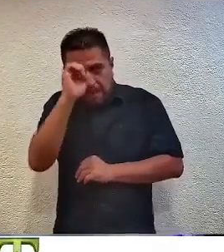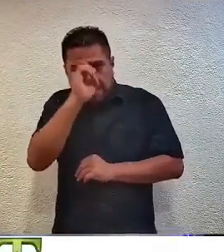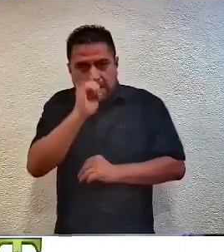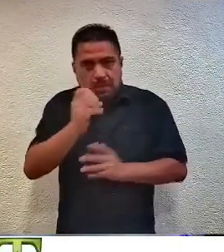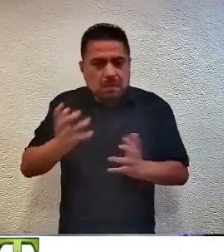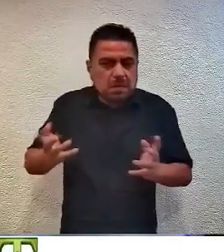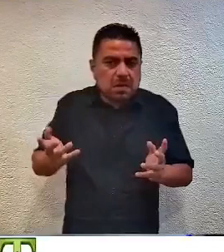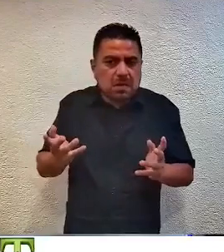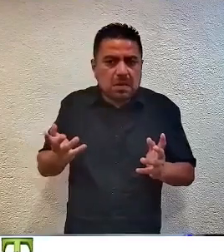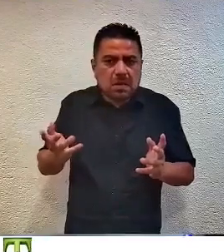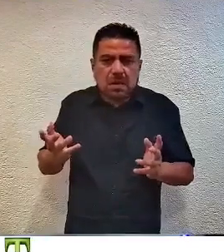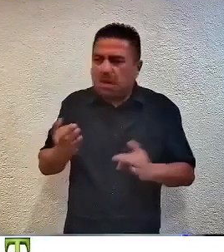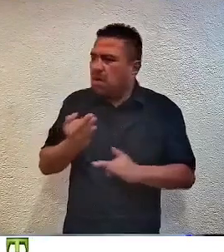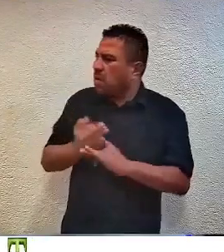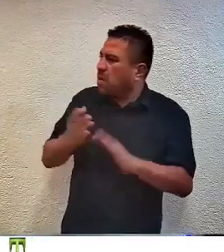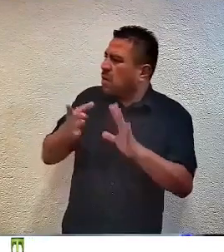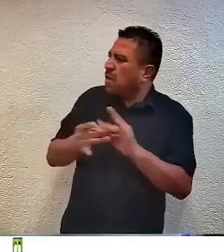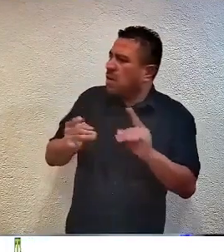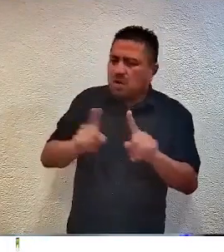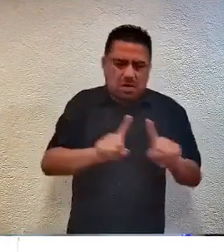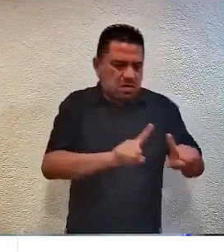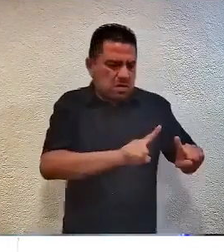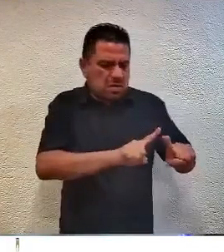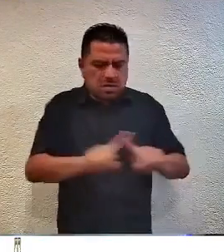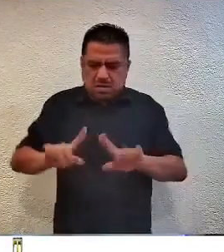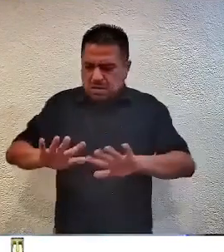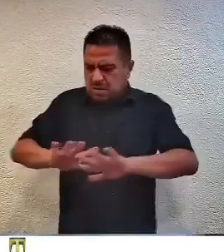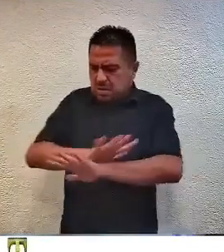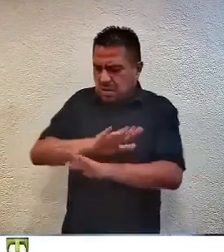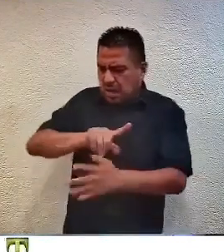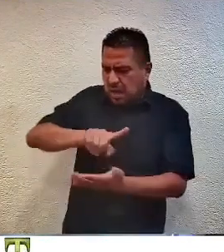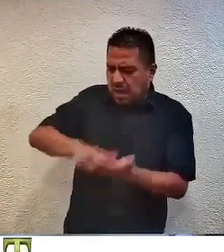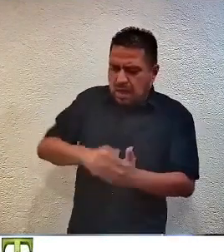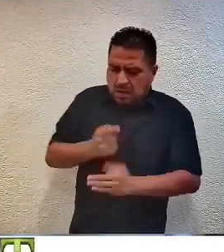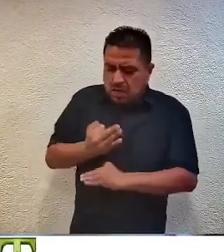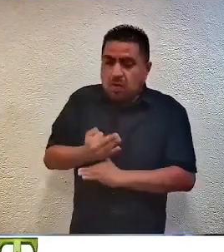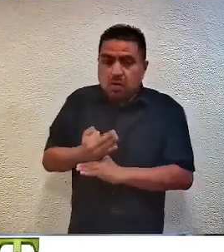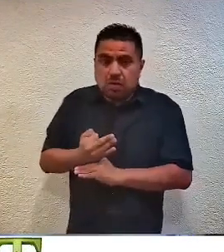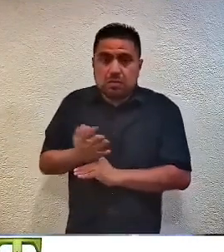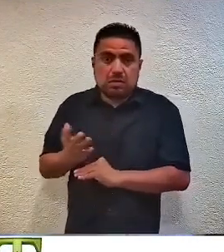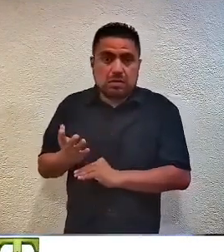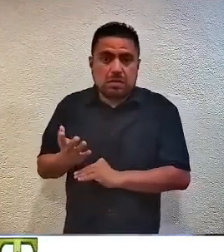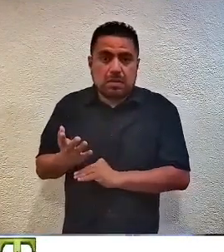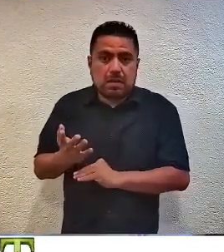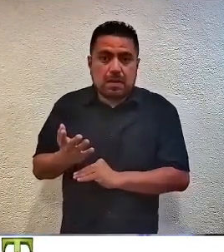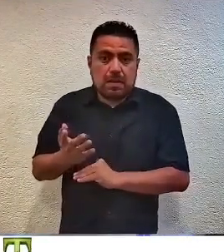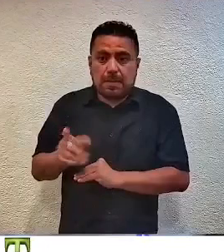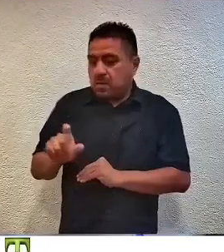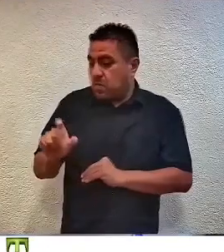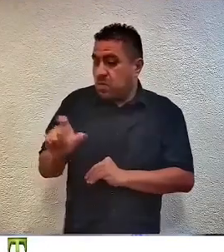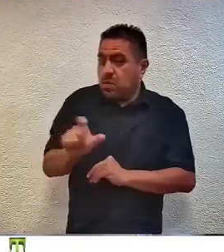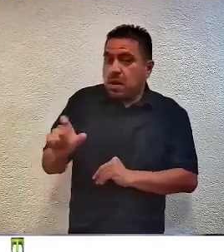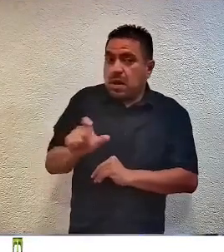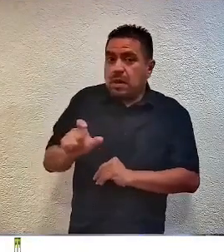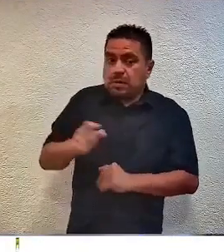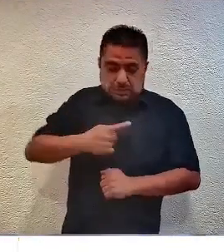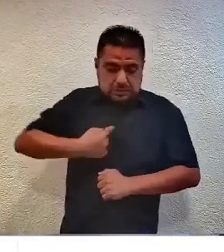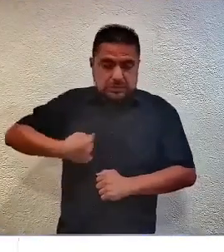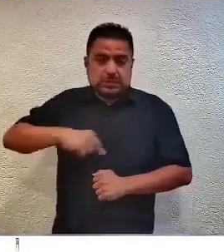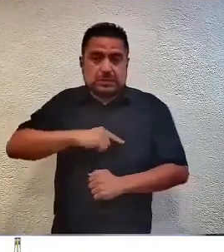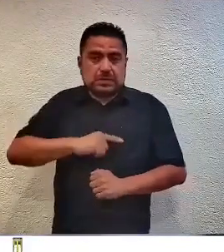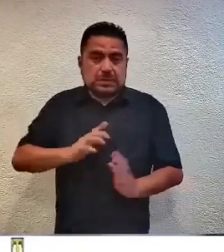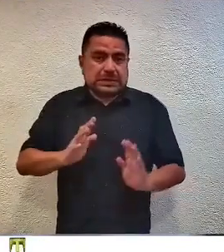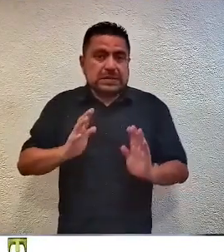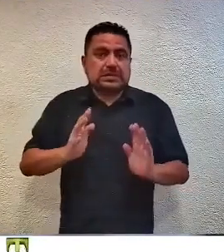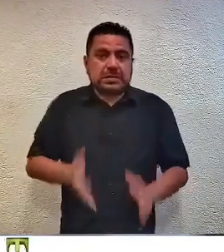que hablar de una variación de la litis en este momento, cuando tratamos de cumplir ya